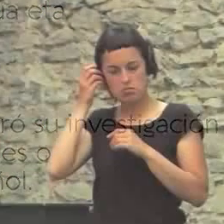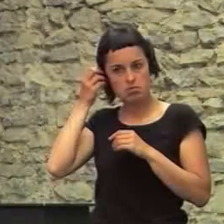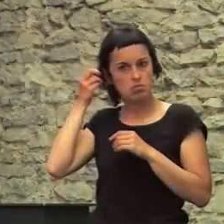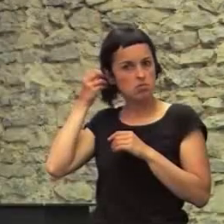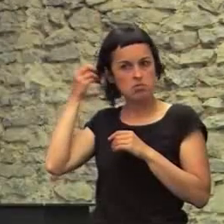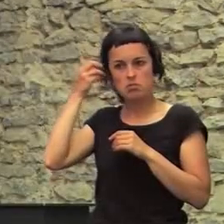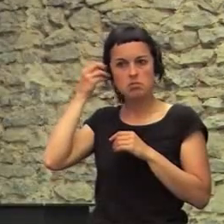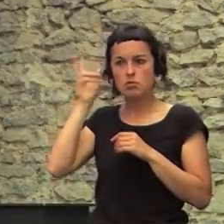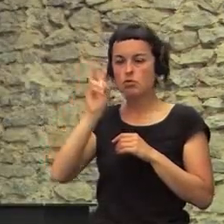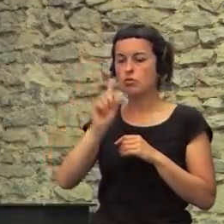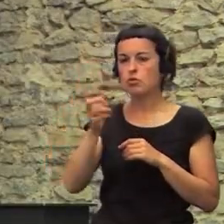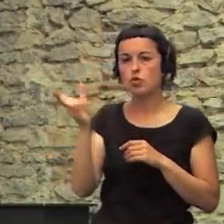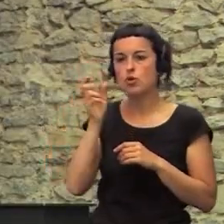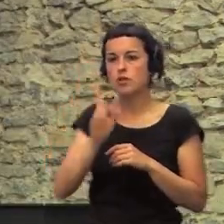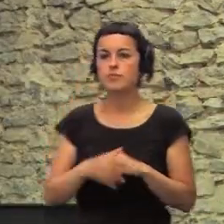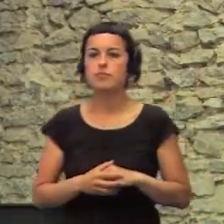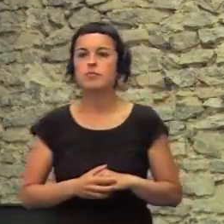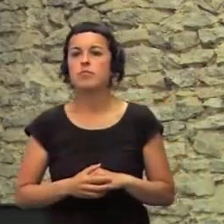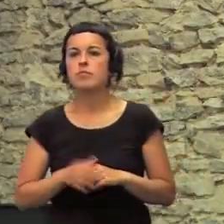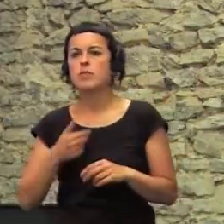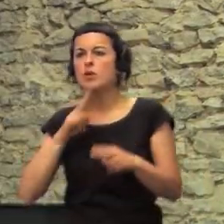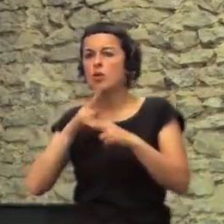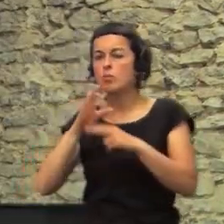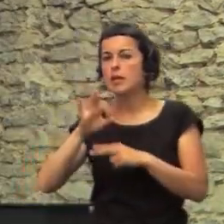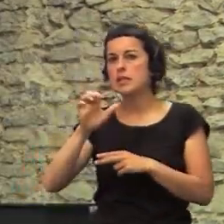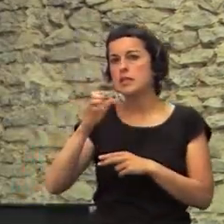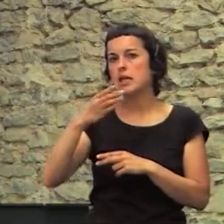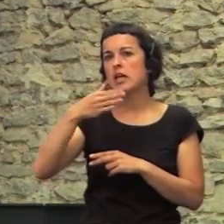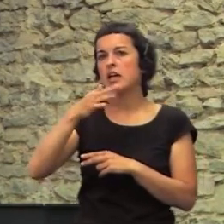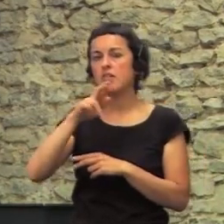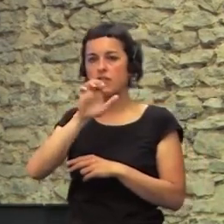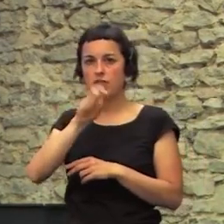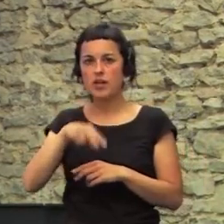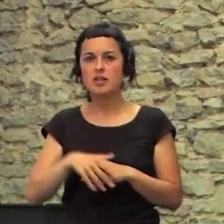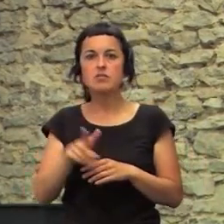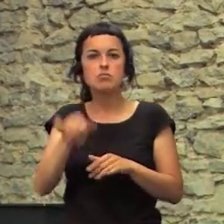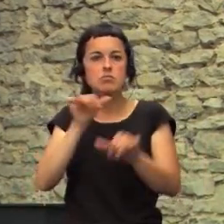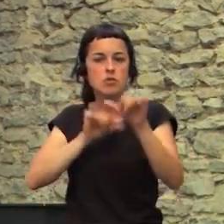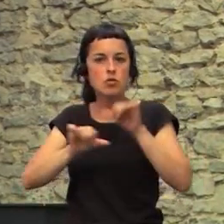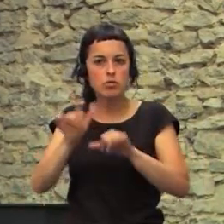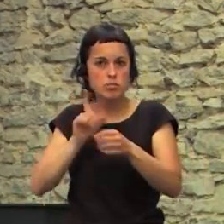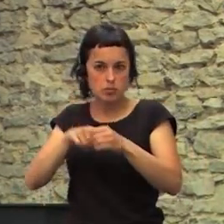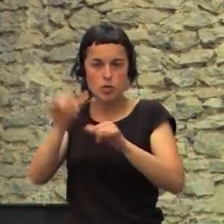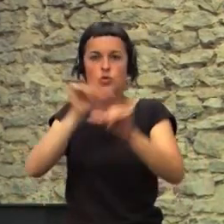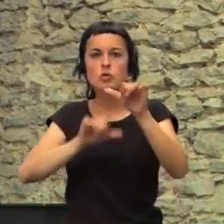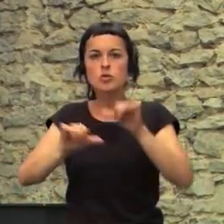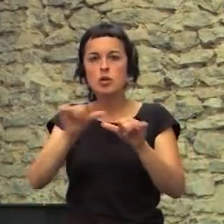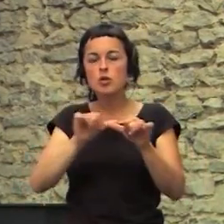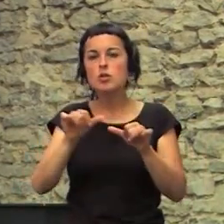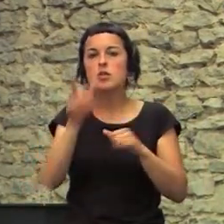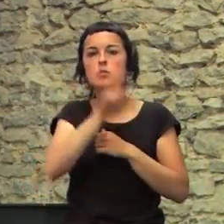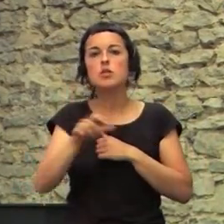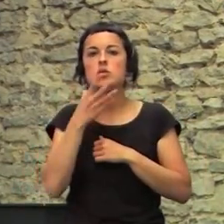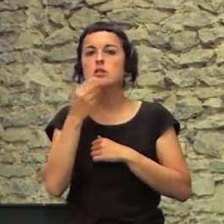yo soy Sofren, de la Liga LGTB, de la UPV, que es una asociación de jóvenes,